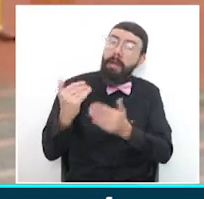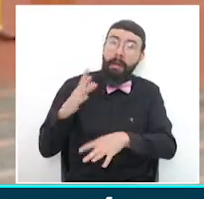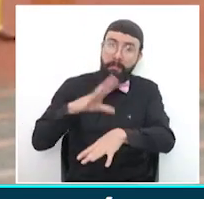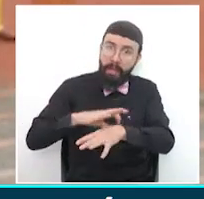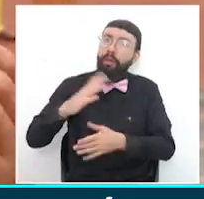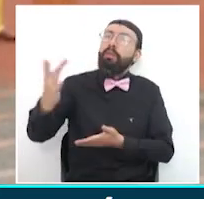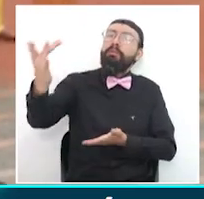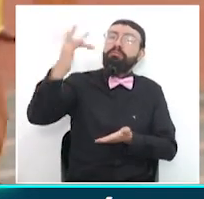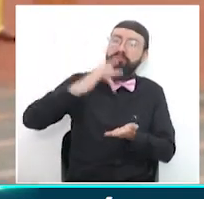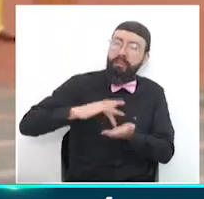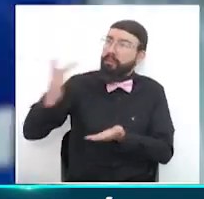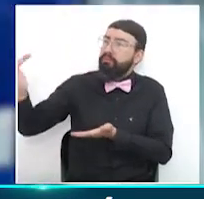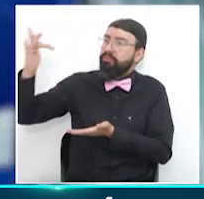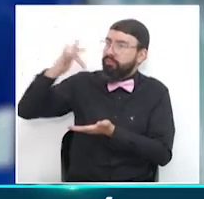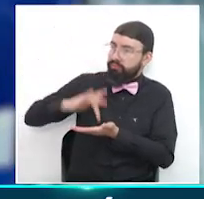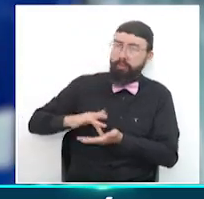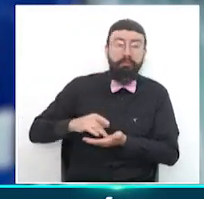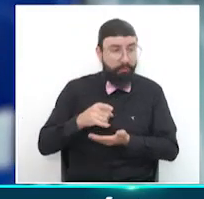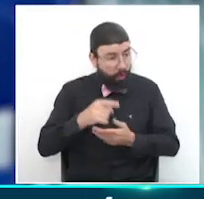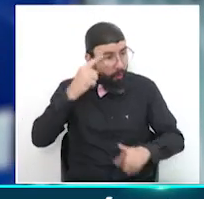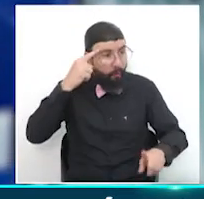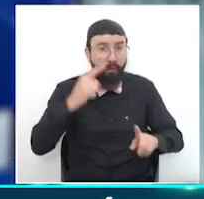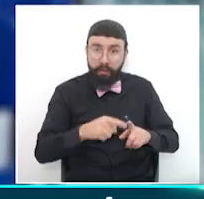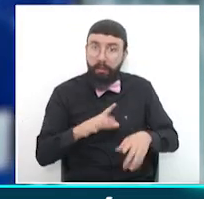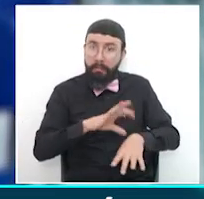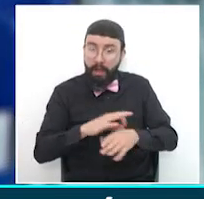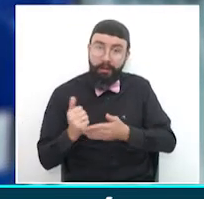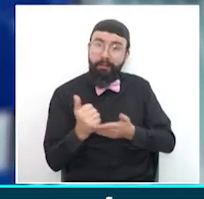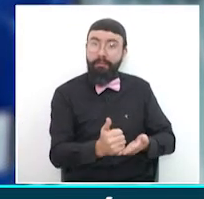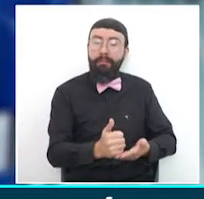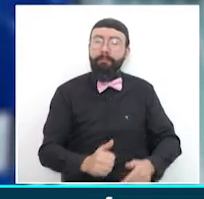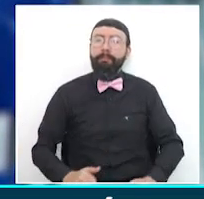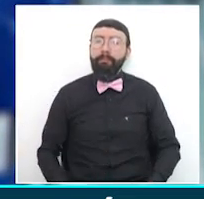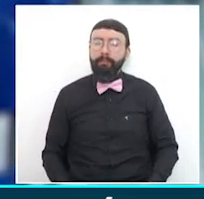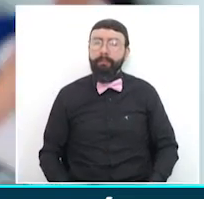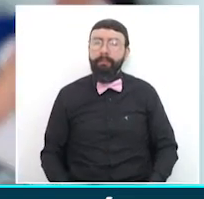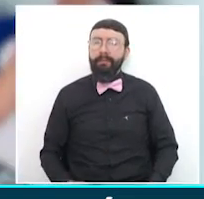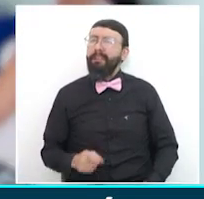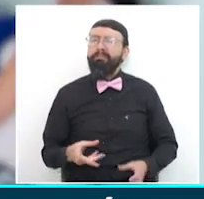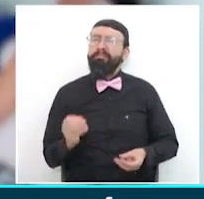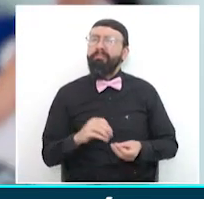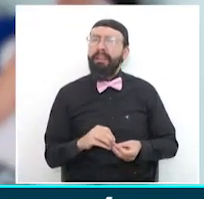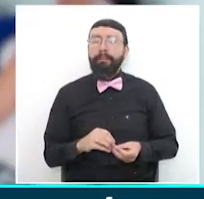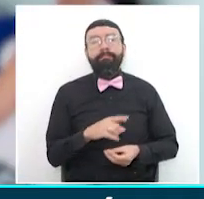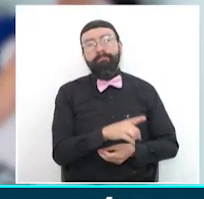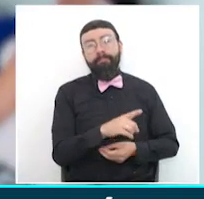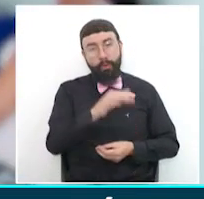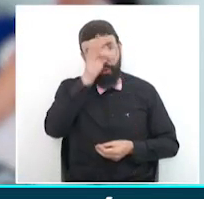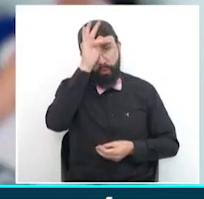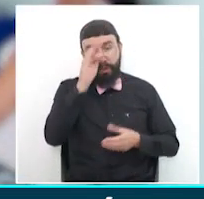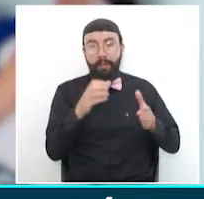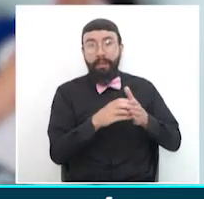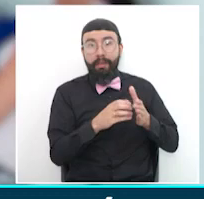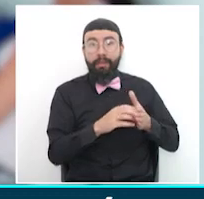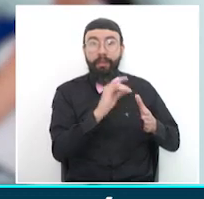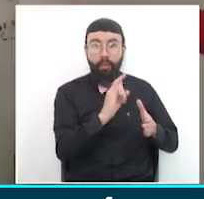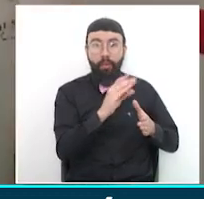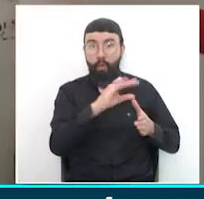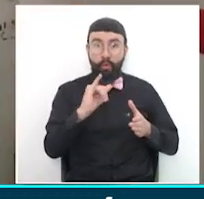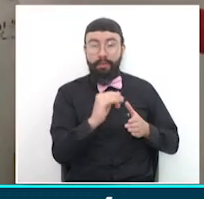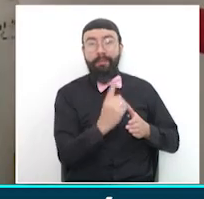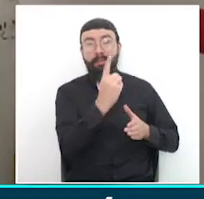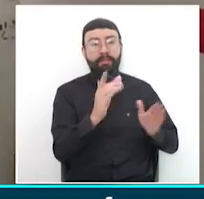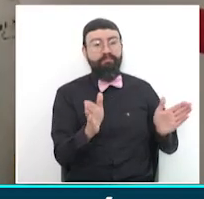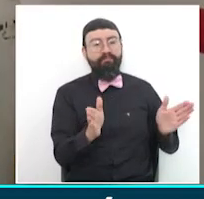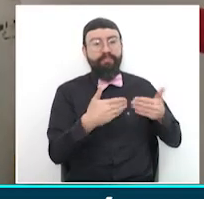apoyo de otros países para que vengan misiones médicas. Ante este panorama también se suma el cierre de una unidad de cuidados intensivos en la ciudad de Manizales